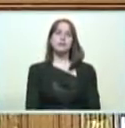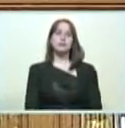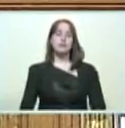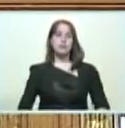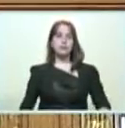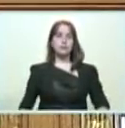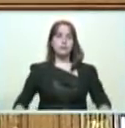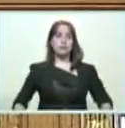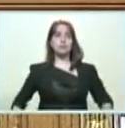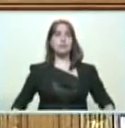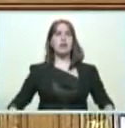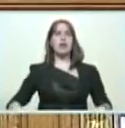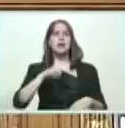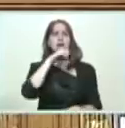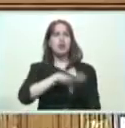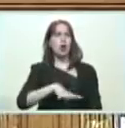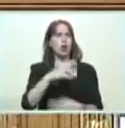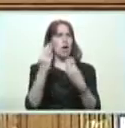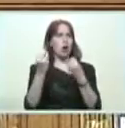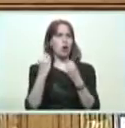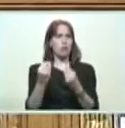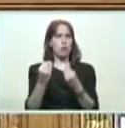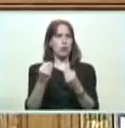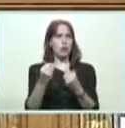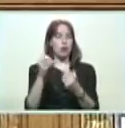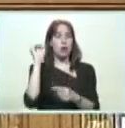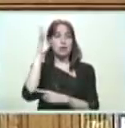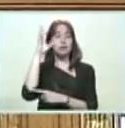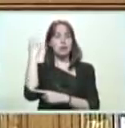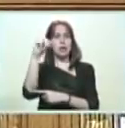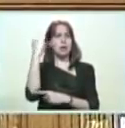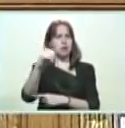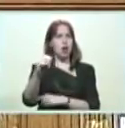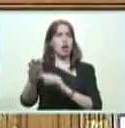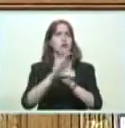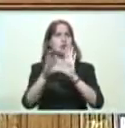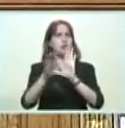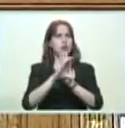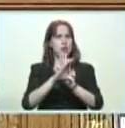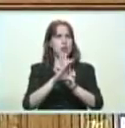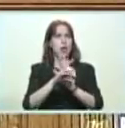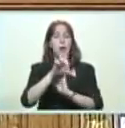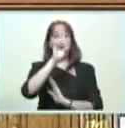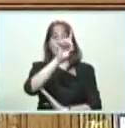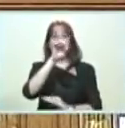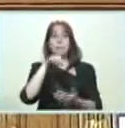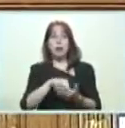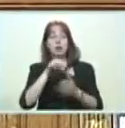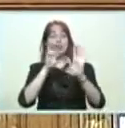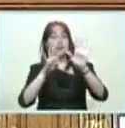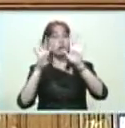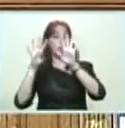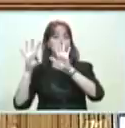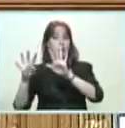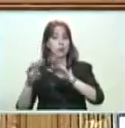El desencadenante histórico de la Asamblea Nacional Constituyente de 1999,